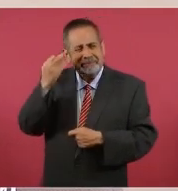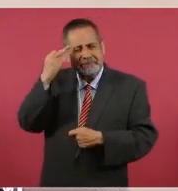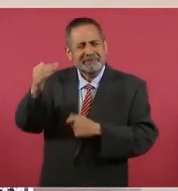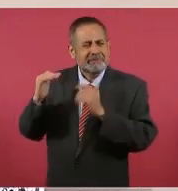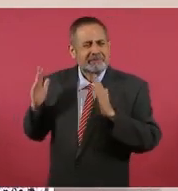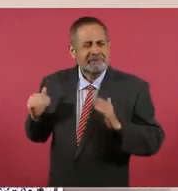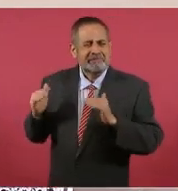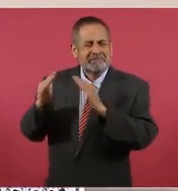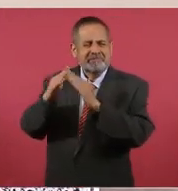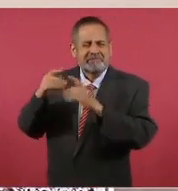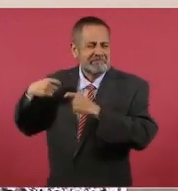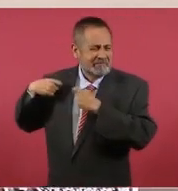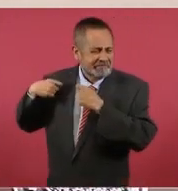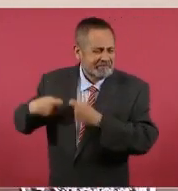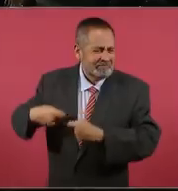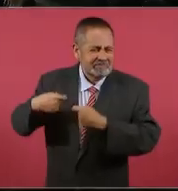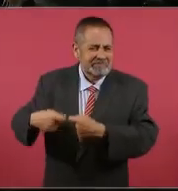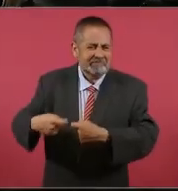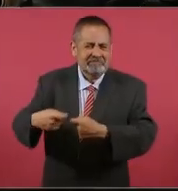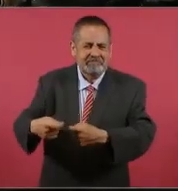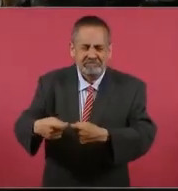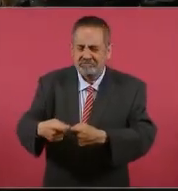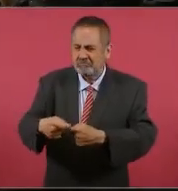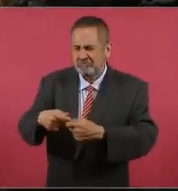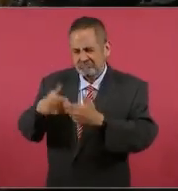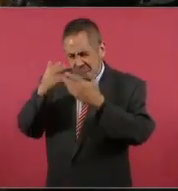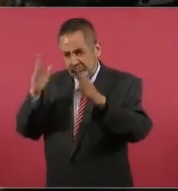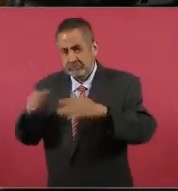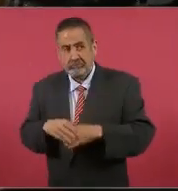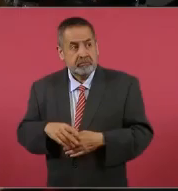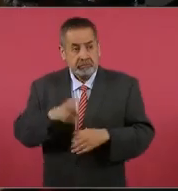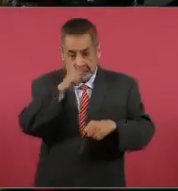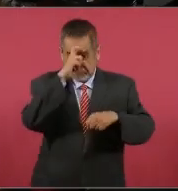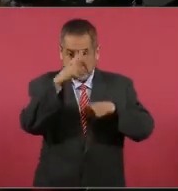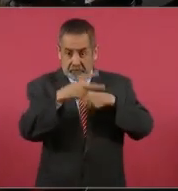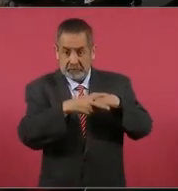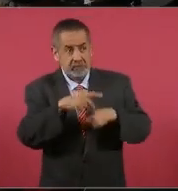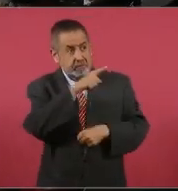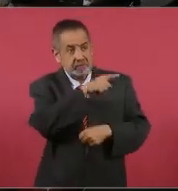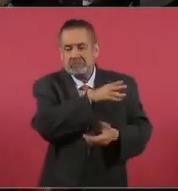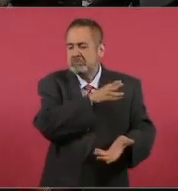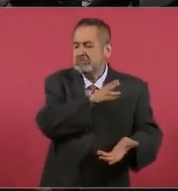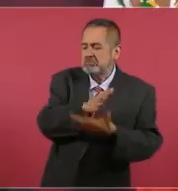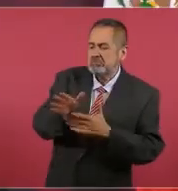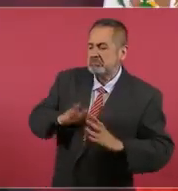que no nos trajeron la civilización los europeos,